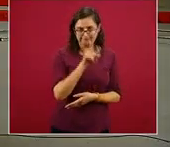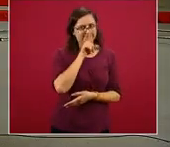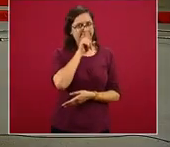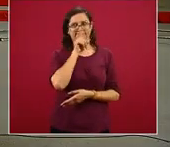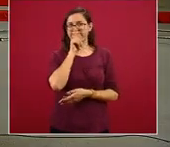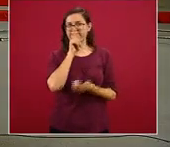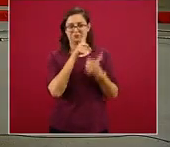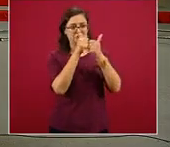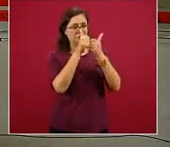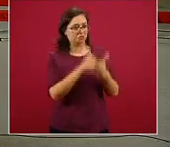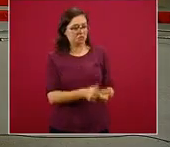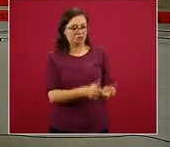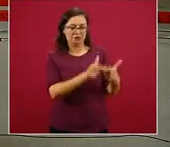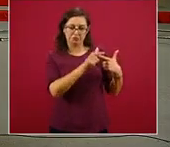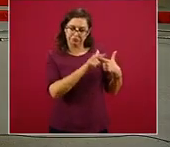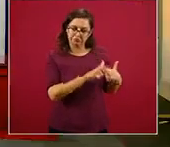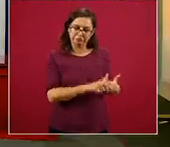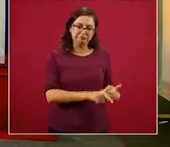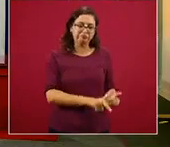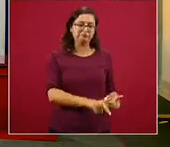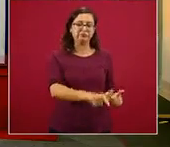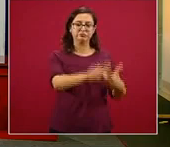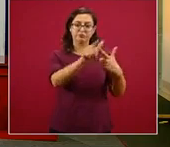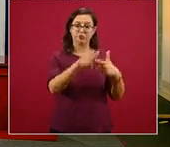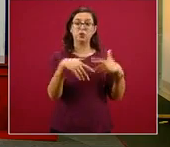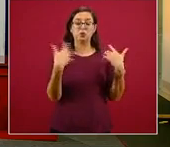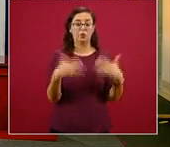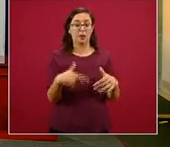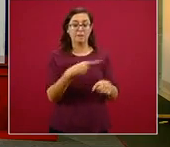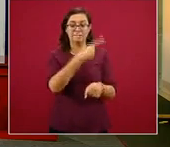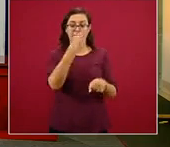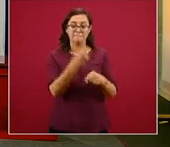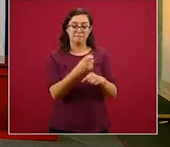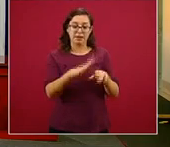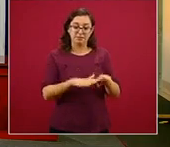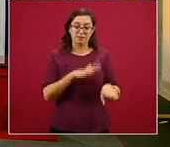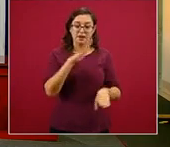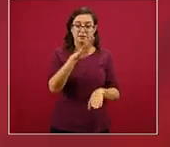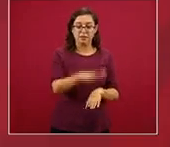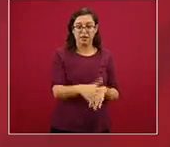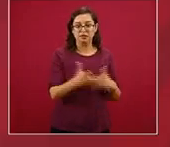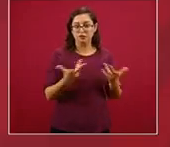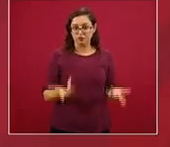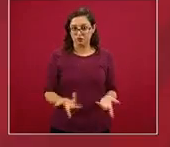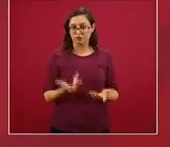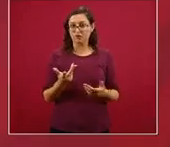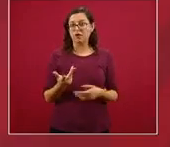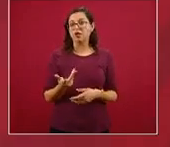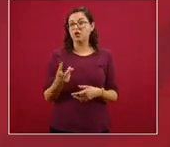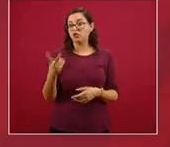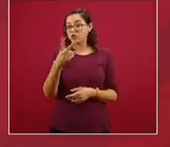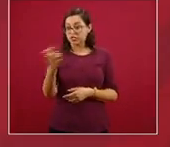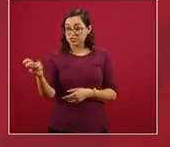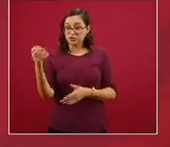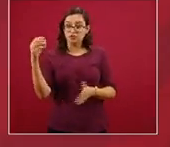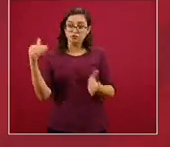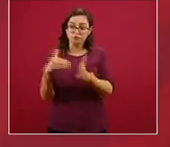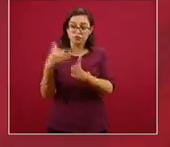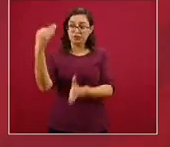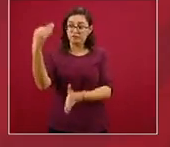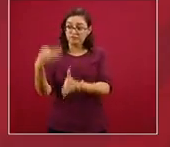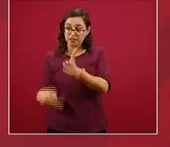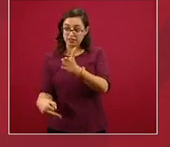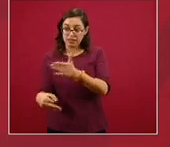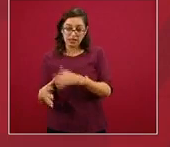ya es un primer paso y es un gran paso. Estamos hablando que si el déficit es de 240,000 y son 50,000, es al menos la